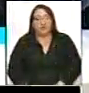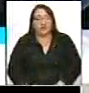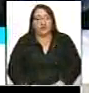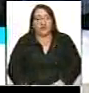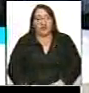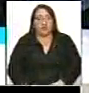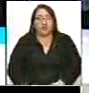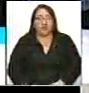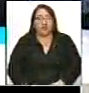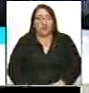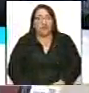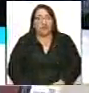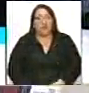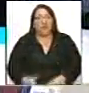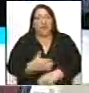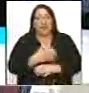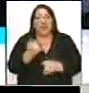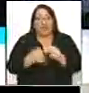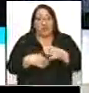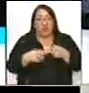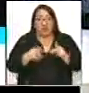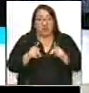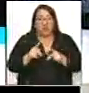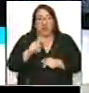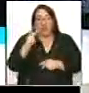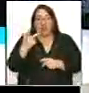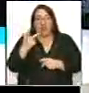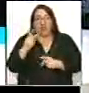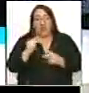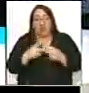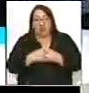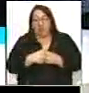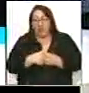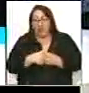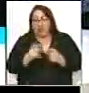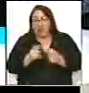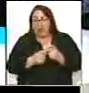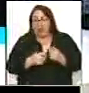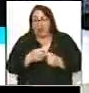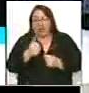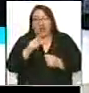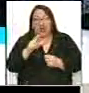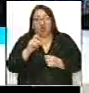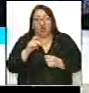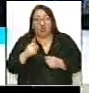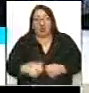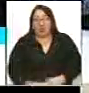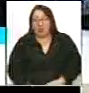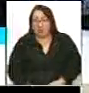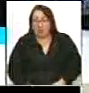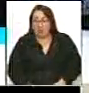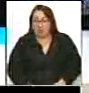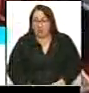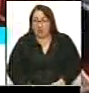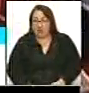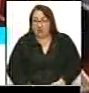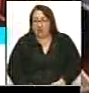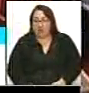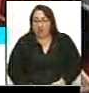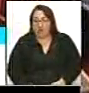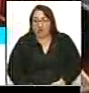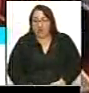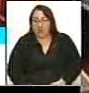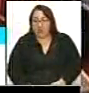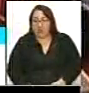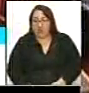terminar, le concedo el uso de la interrupción, si usted lo permite, porque sería la tercera interrupción, a la congresista Lourdes Alcorta. Si lo permite usted.